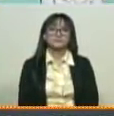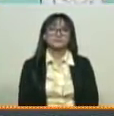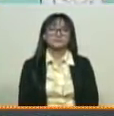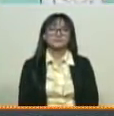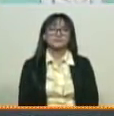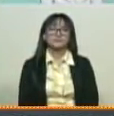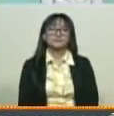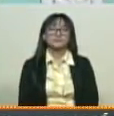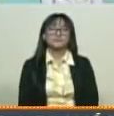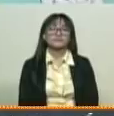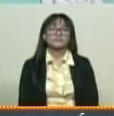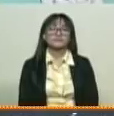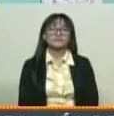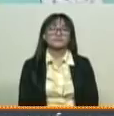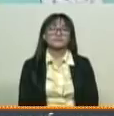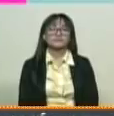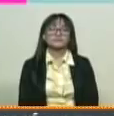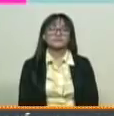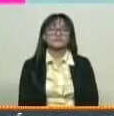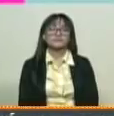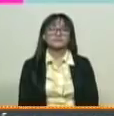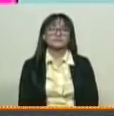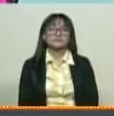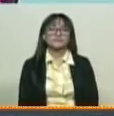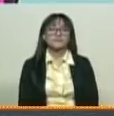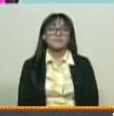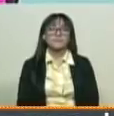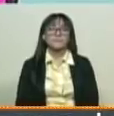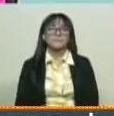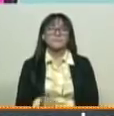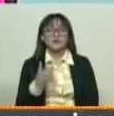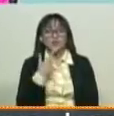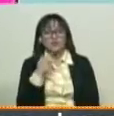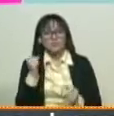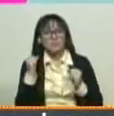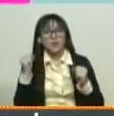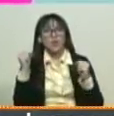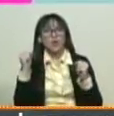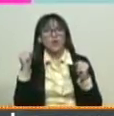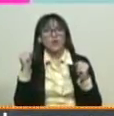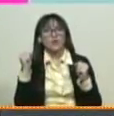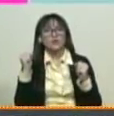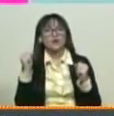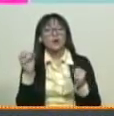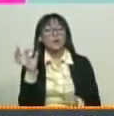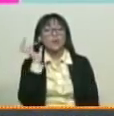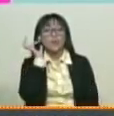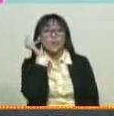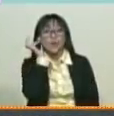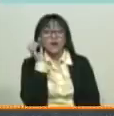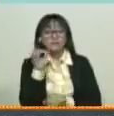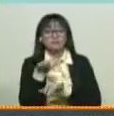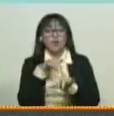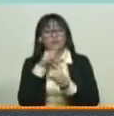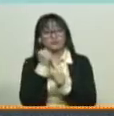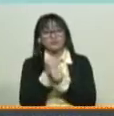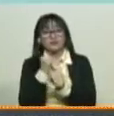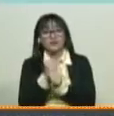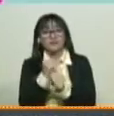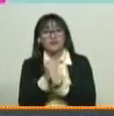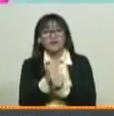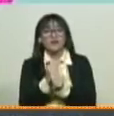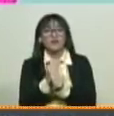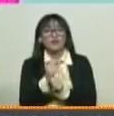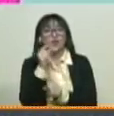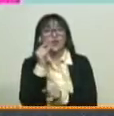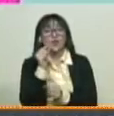Mira, la red que más, yo diría la red campeona, es la red de mujeres, de trabajadores